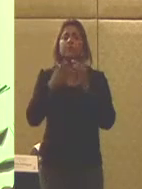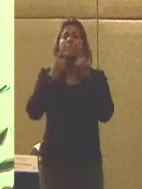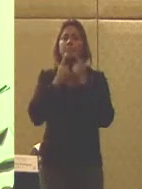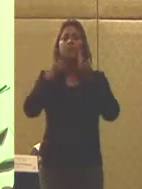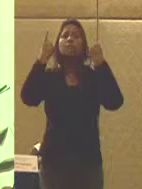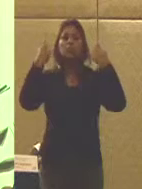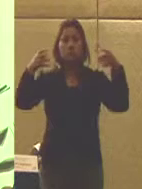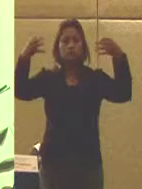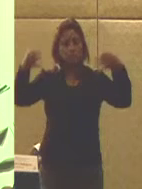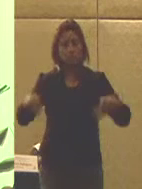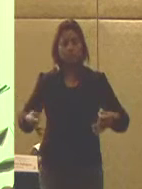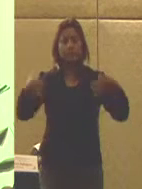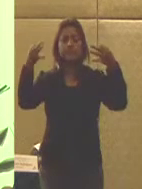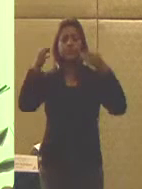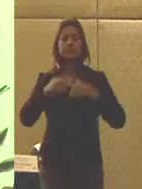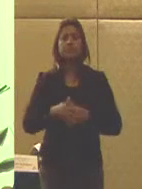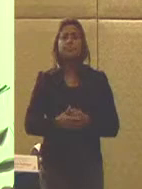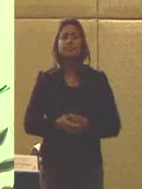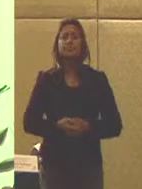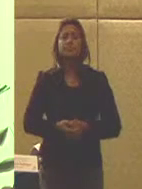apropiadamente.